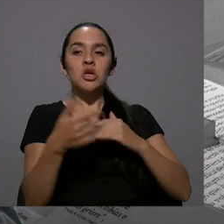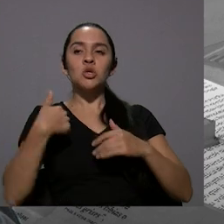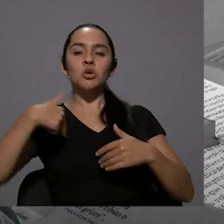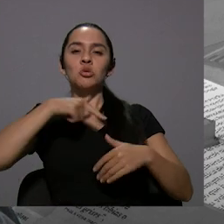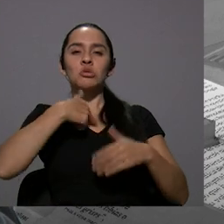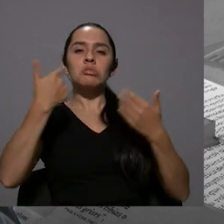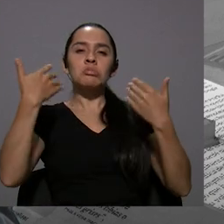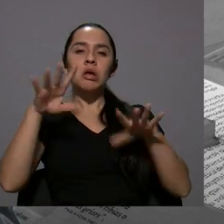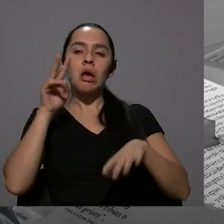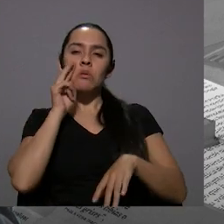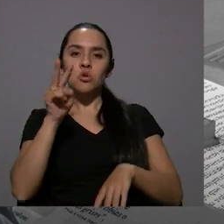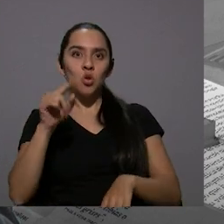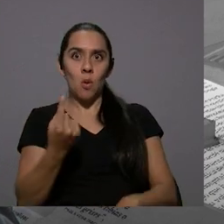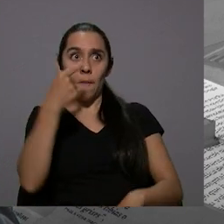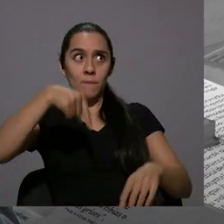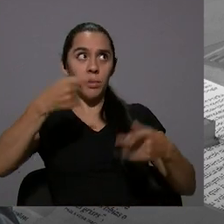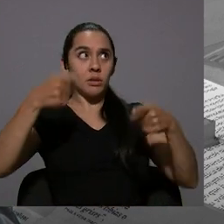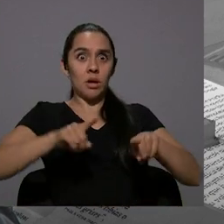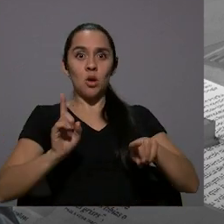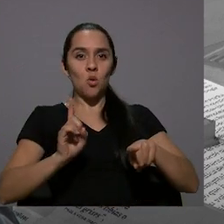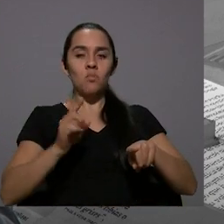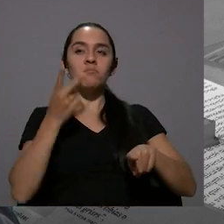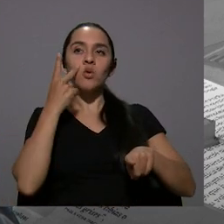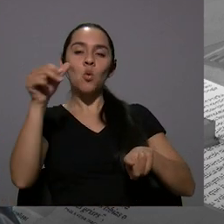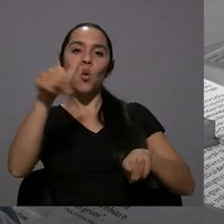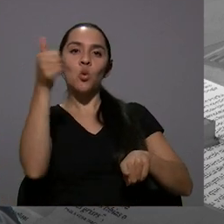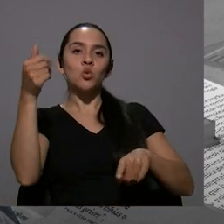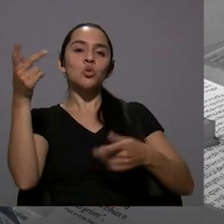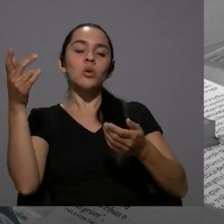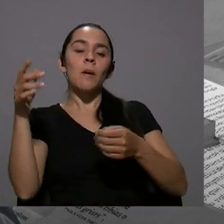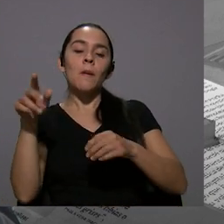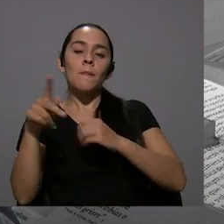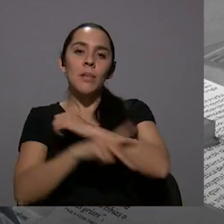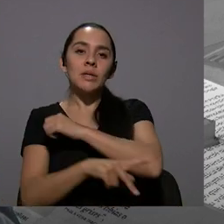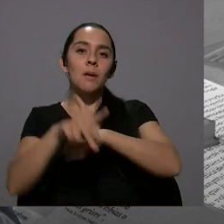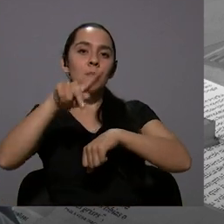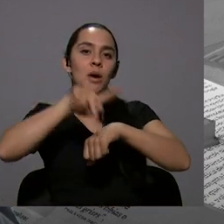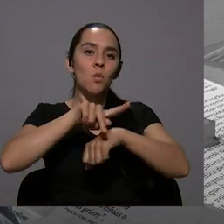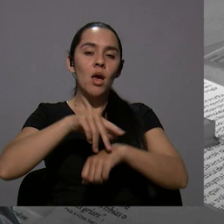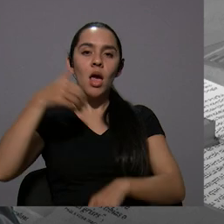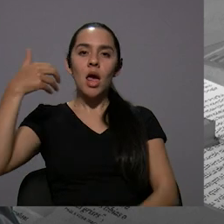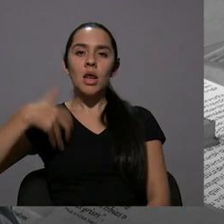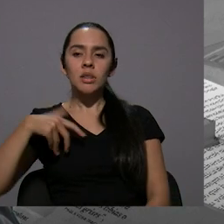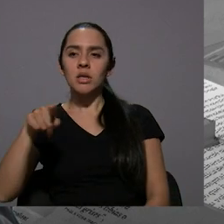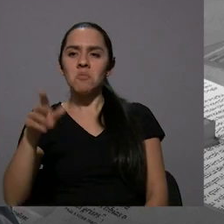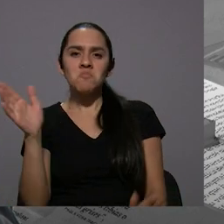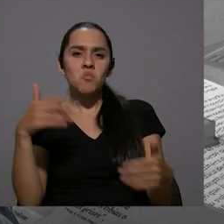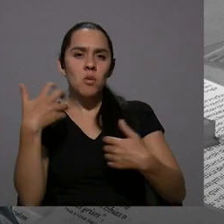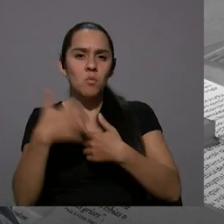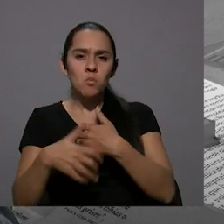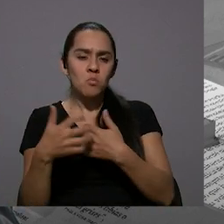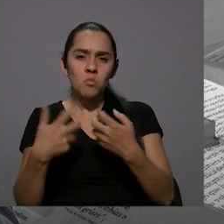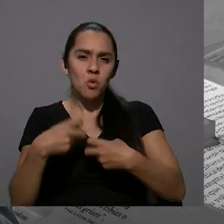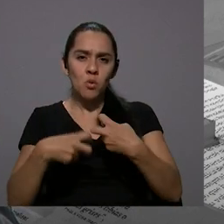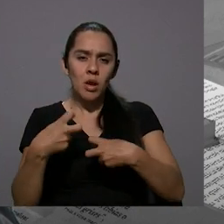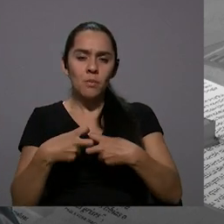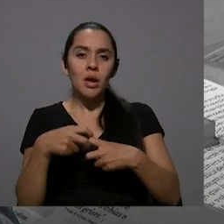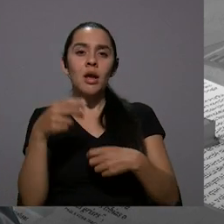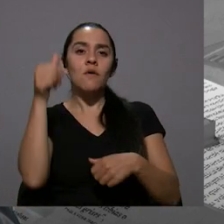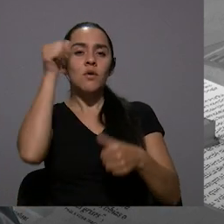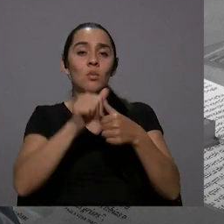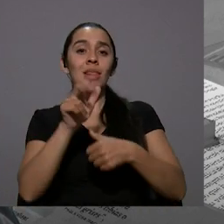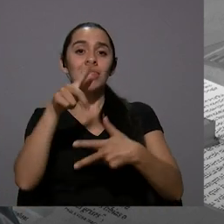ya habíamos visto solo no solo pasaba acá ya lo habíamos visto en países como Paraguay o Argentina que no haby ningún problema recordemos tres cosas número